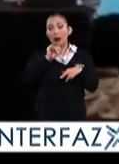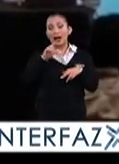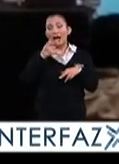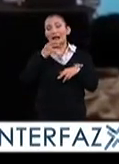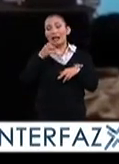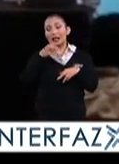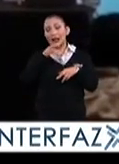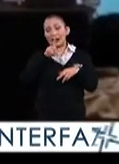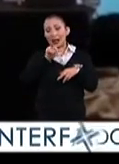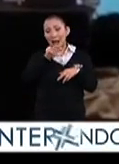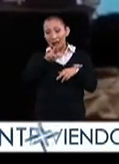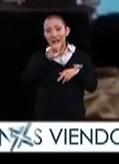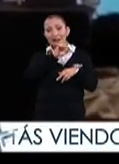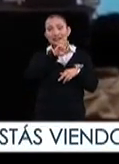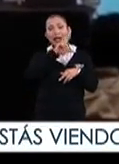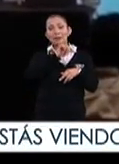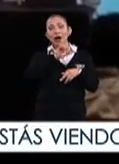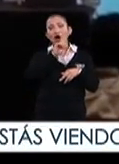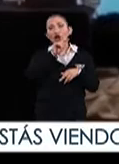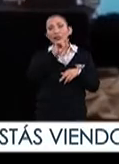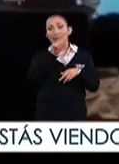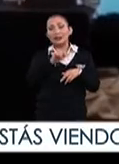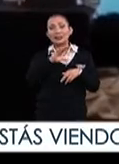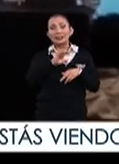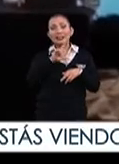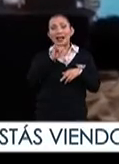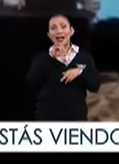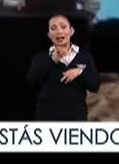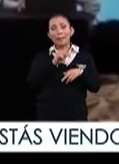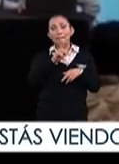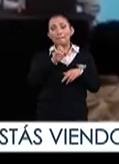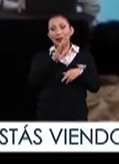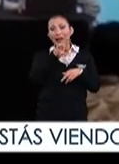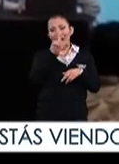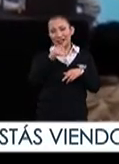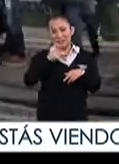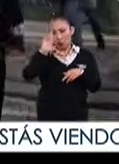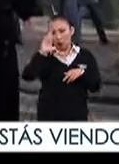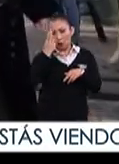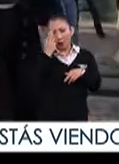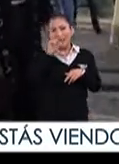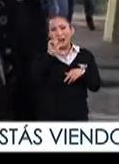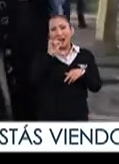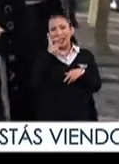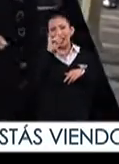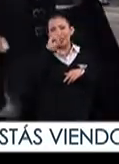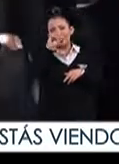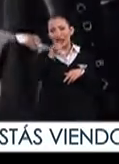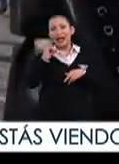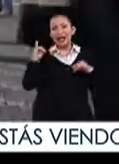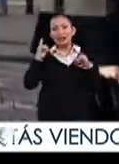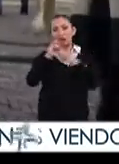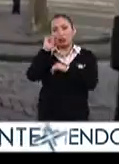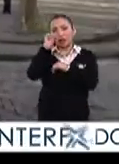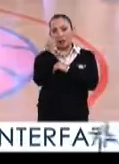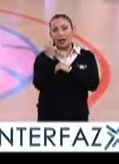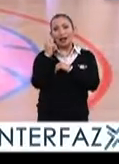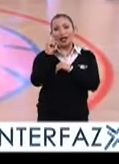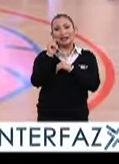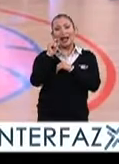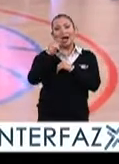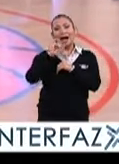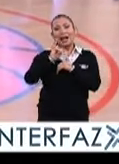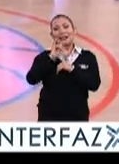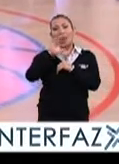Aguilar Sánchez, Selma Ortiz Reyes y Selena Pérez Herrera de la Universidad de Leiden e Instituto Tecnológico de